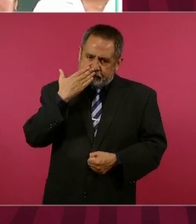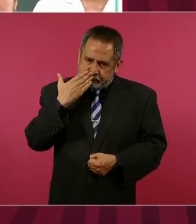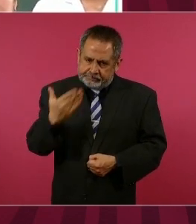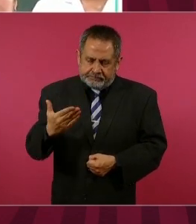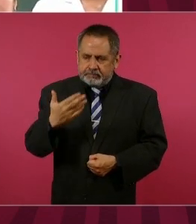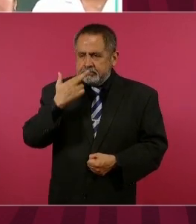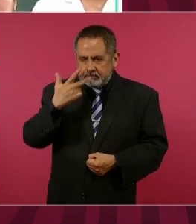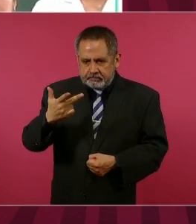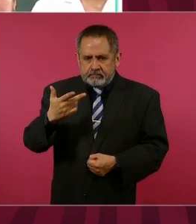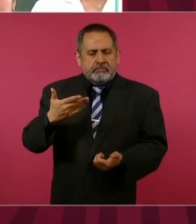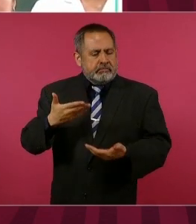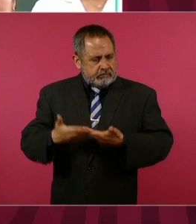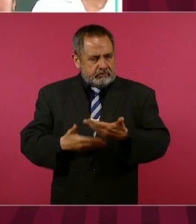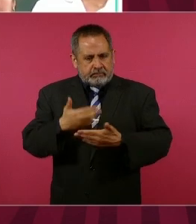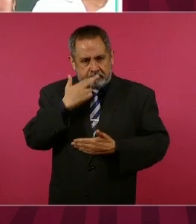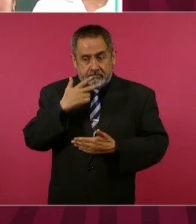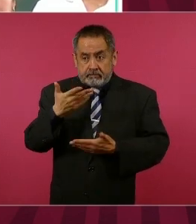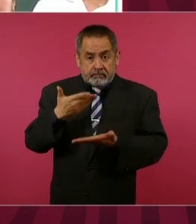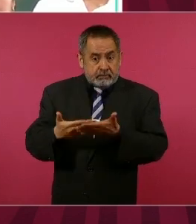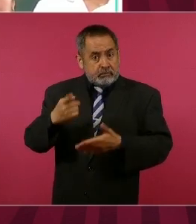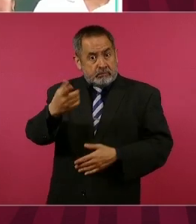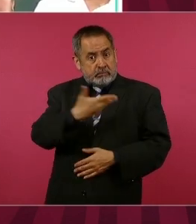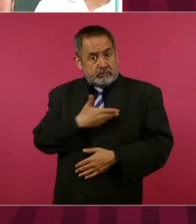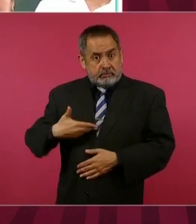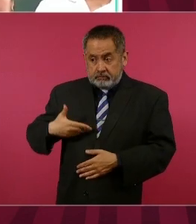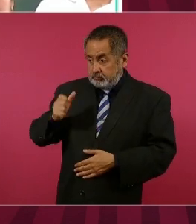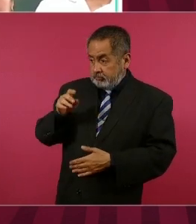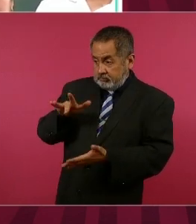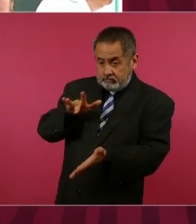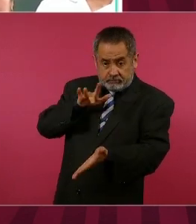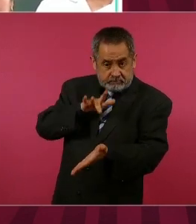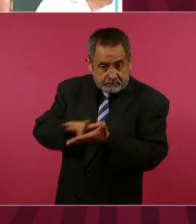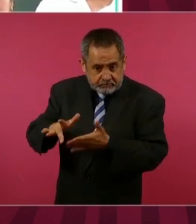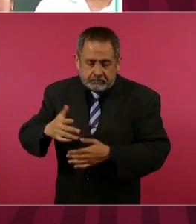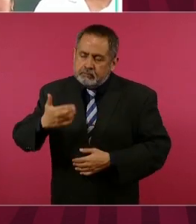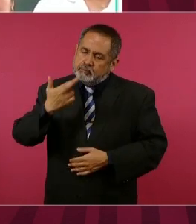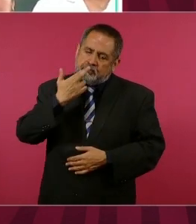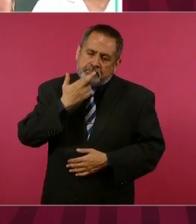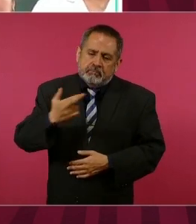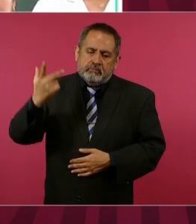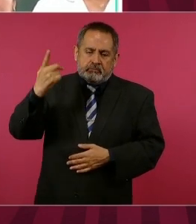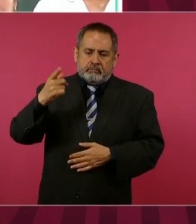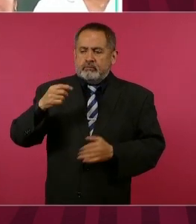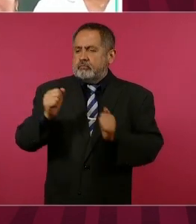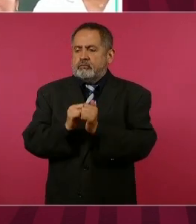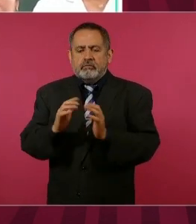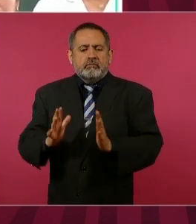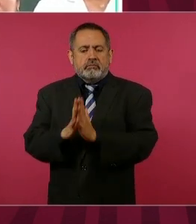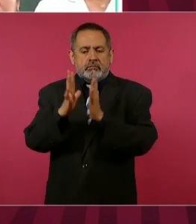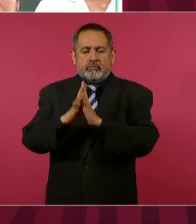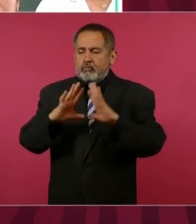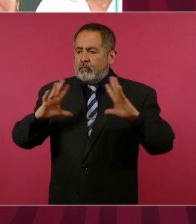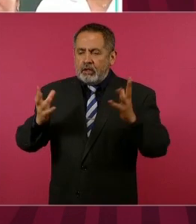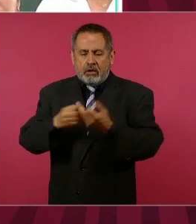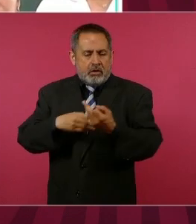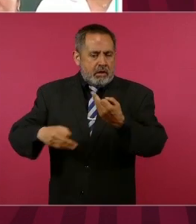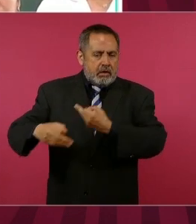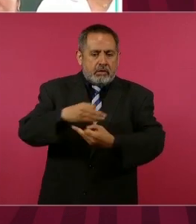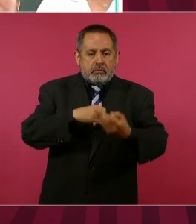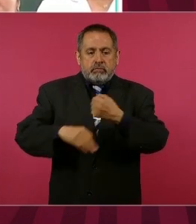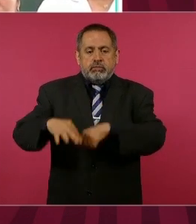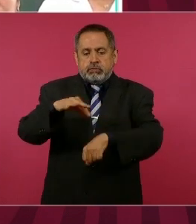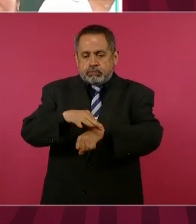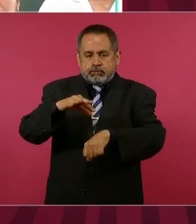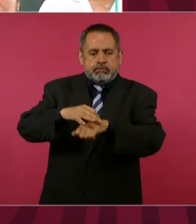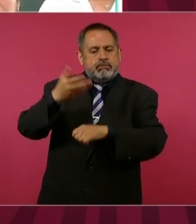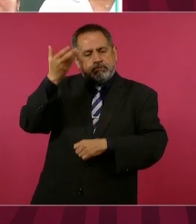sin duda con su respaldo, señor presidente, será mejor, con la participación también de todos los médicos y enfermeras